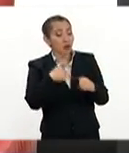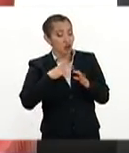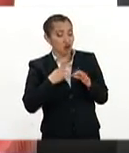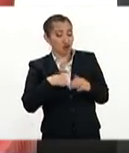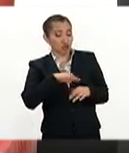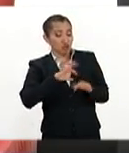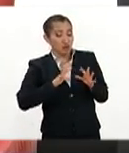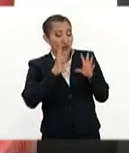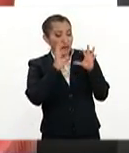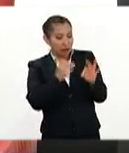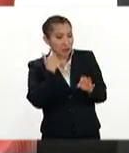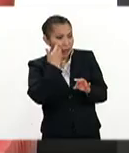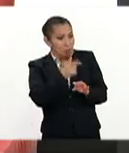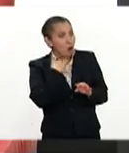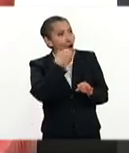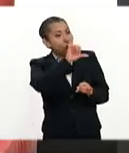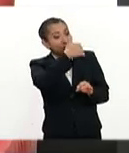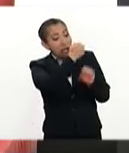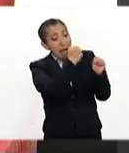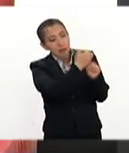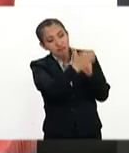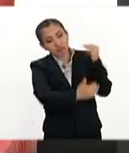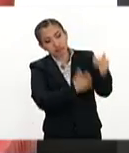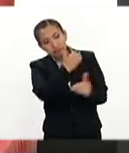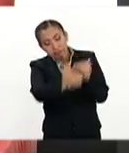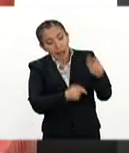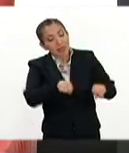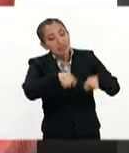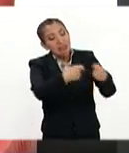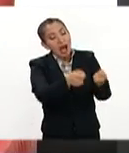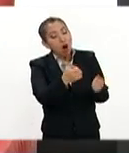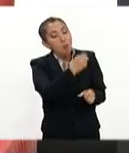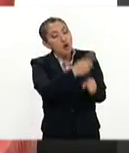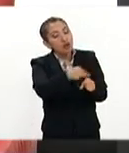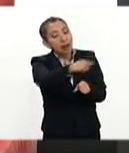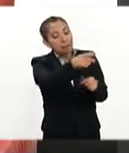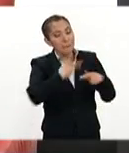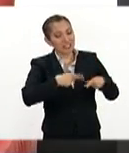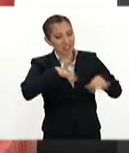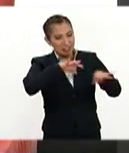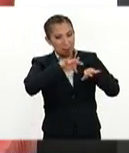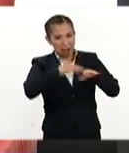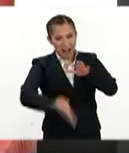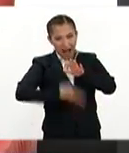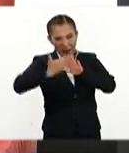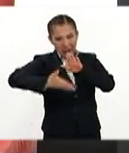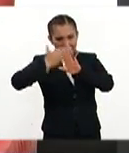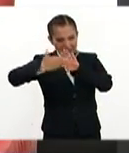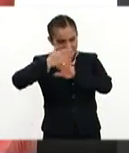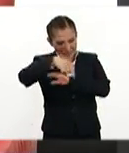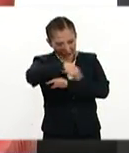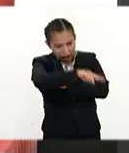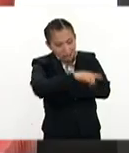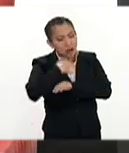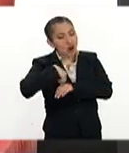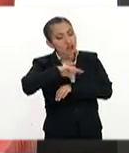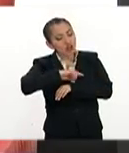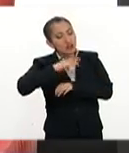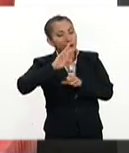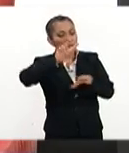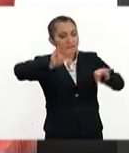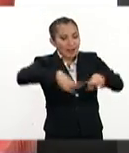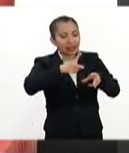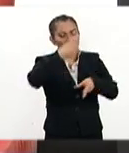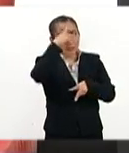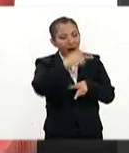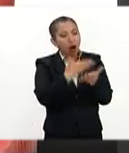eso es justamente lo que está buscando desde hace 11 años ya. Darle esta oportunidad a trabajadores de la construcción. Básicamente empezamos en Valle de México,